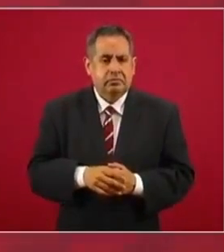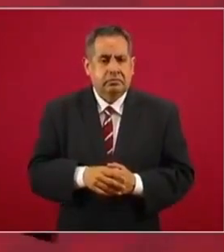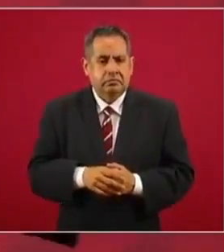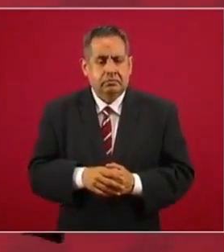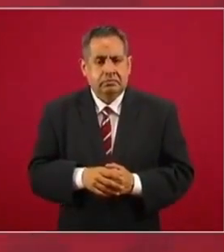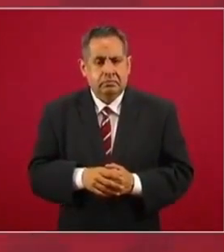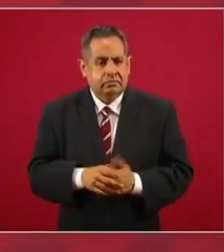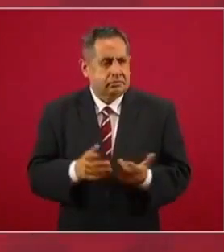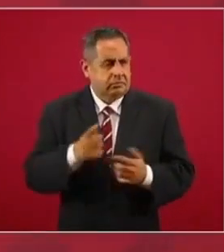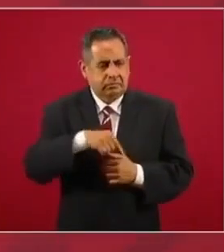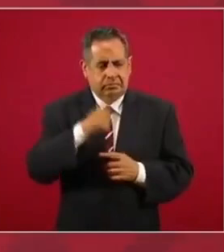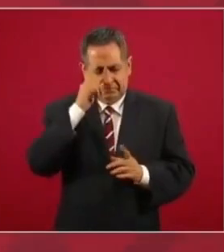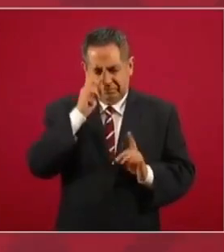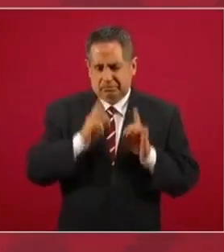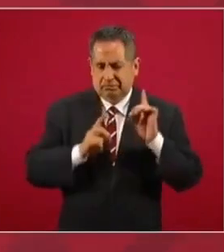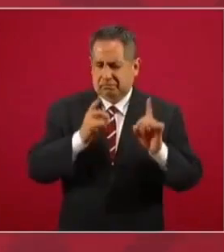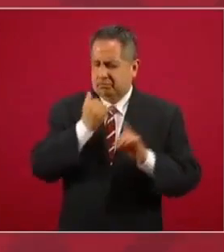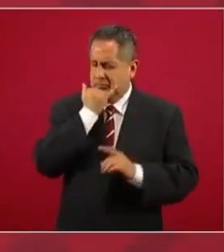Da qué pensar